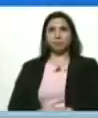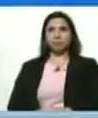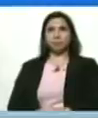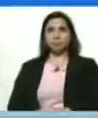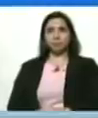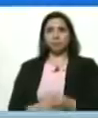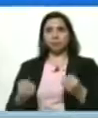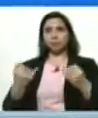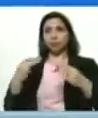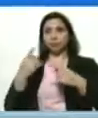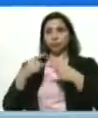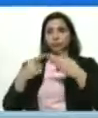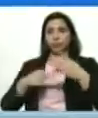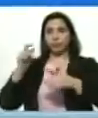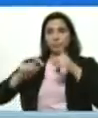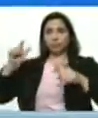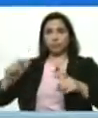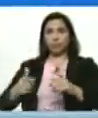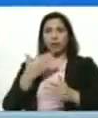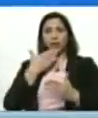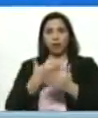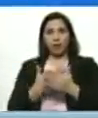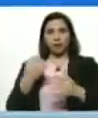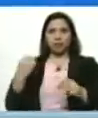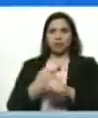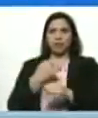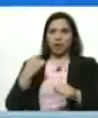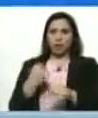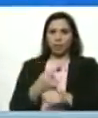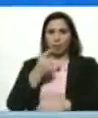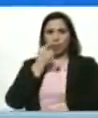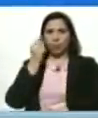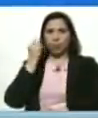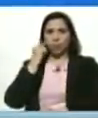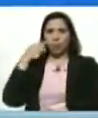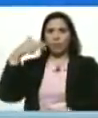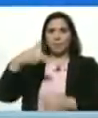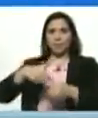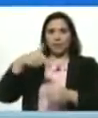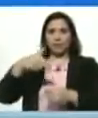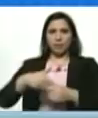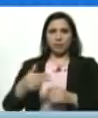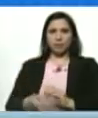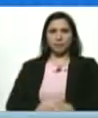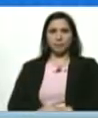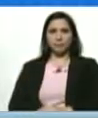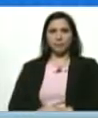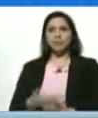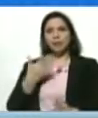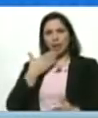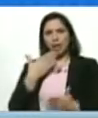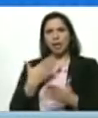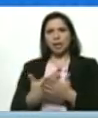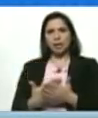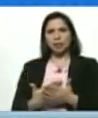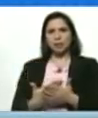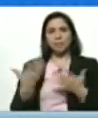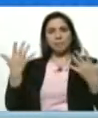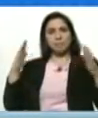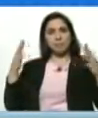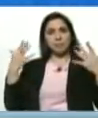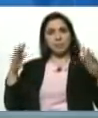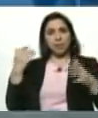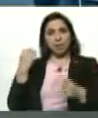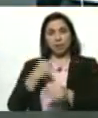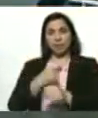a mucha otra gente gracias a los trabajadores y trabajadoras de pedevesa muchas gracias pide un aplauso para